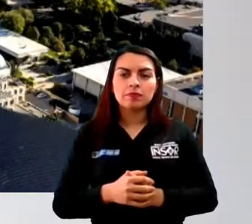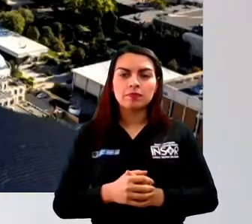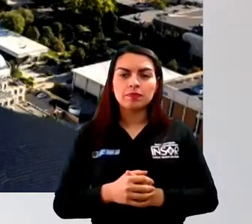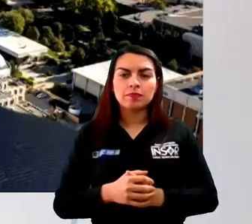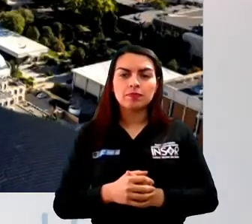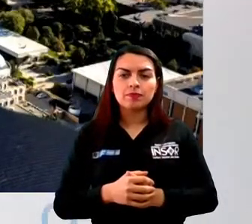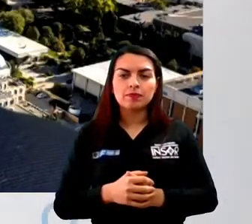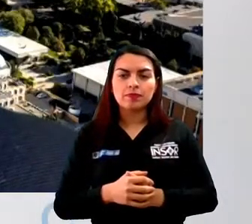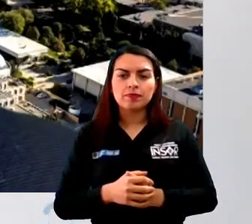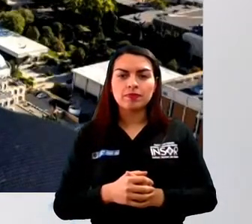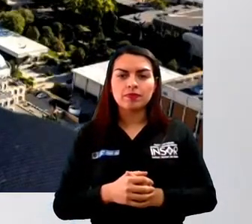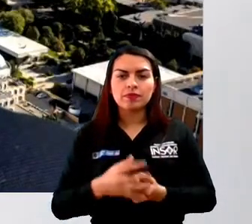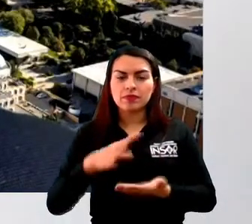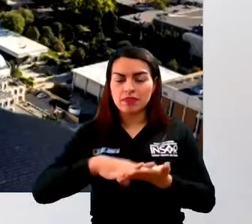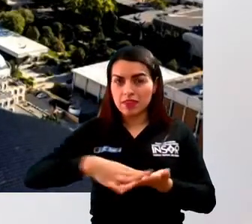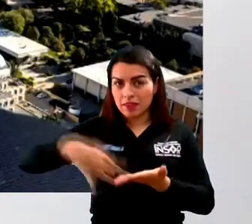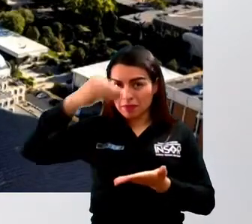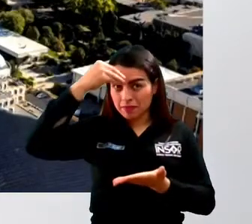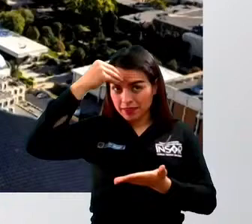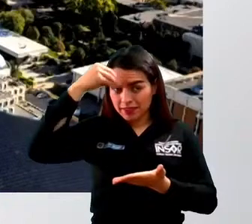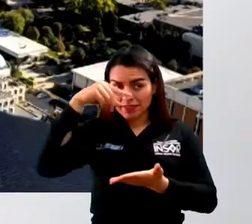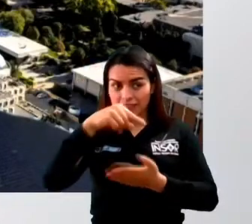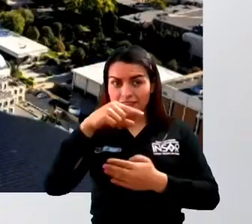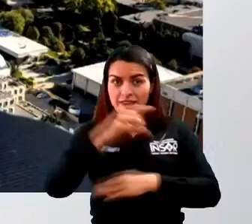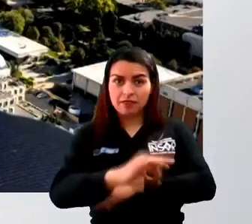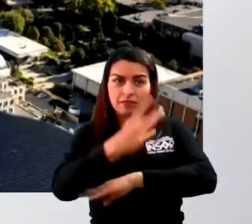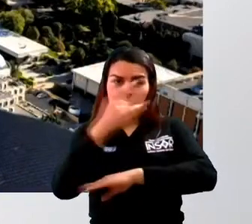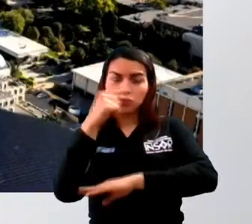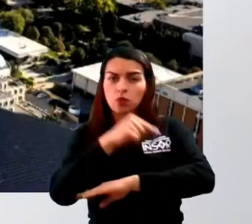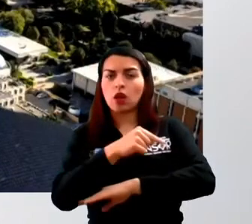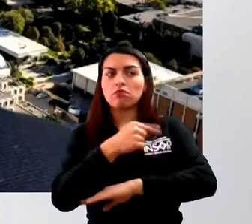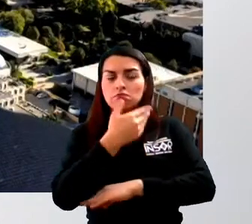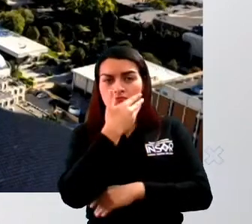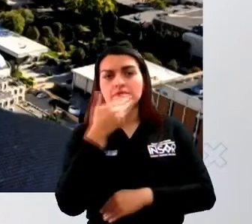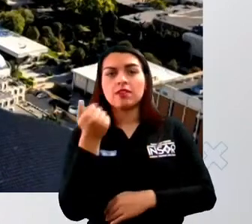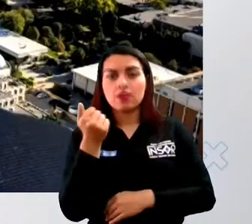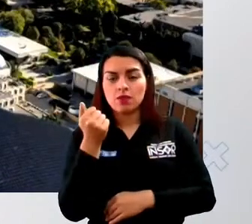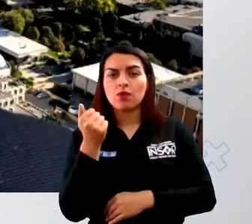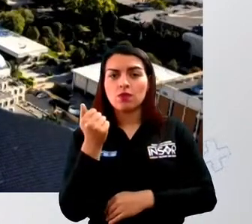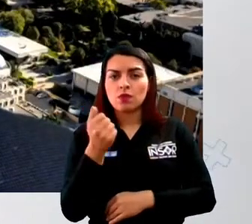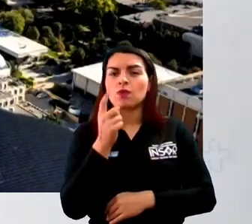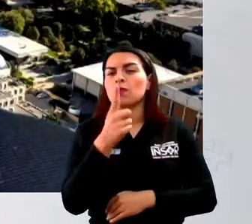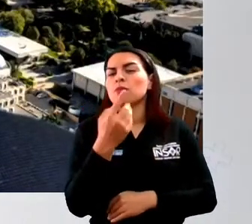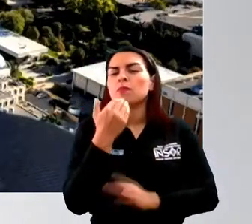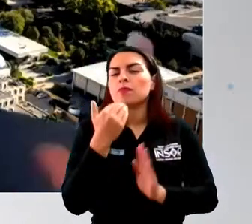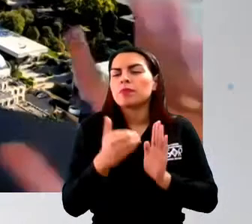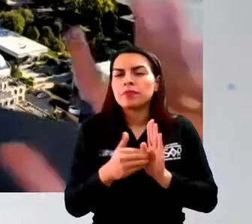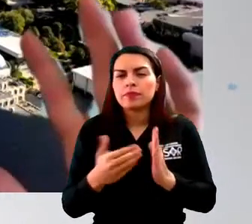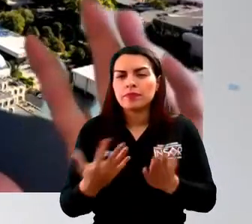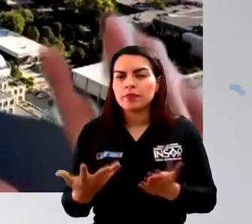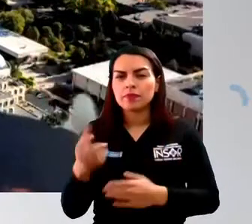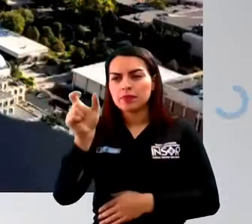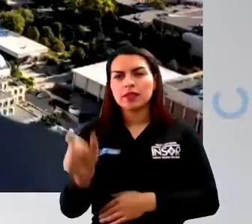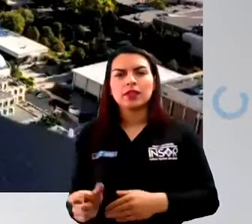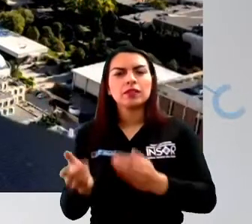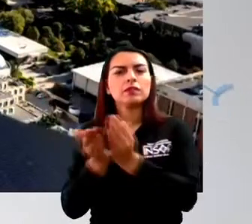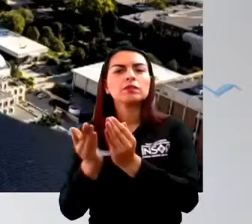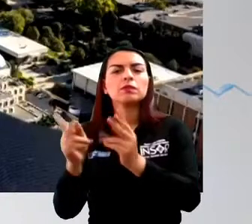el aprendizaje en línea es mucho mejor. Piensen sobre un estudiante que tiene algún tipo de